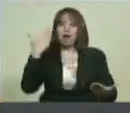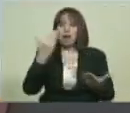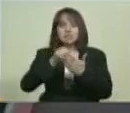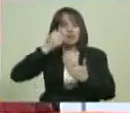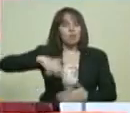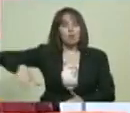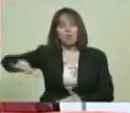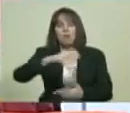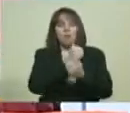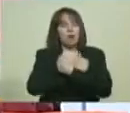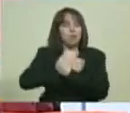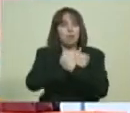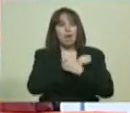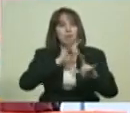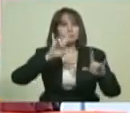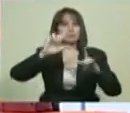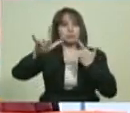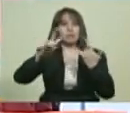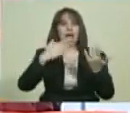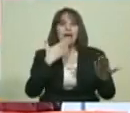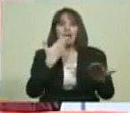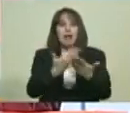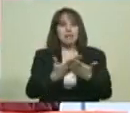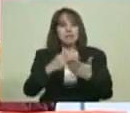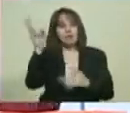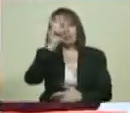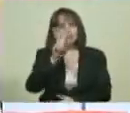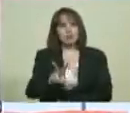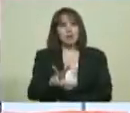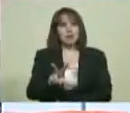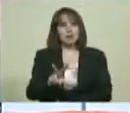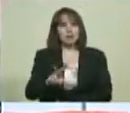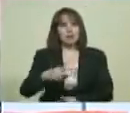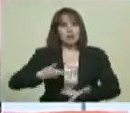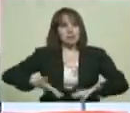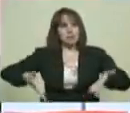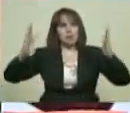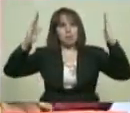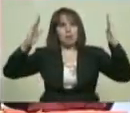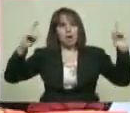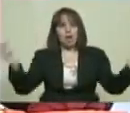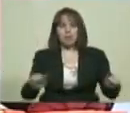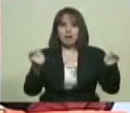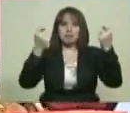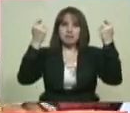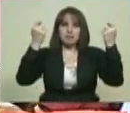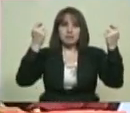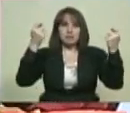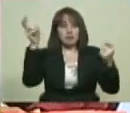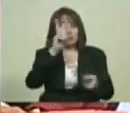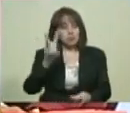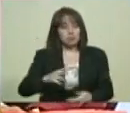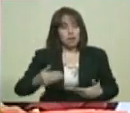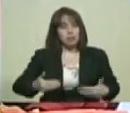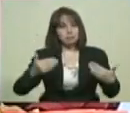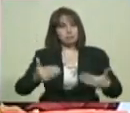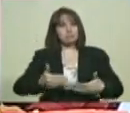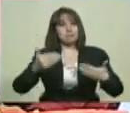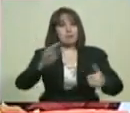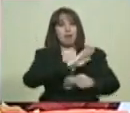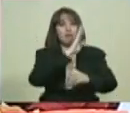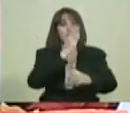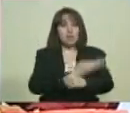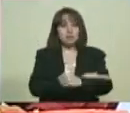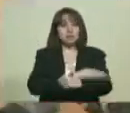amado, por tanto apoyo. Gracias, Venezuela. Vamos, adelante. Vamos, Venezuela, con la fuerza del